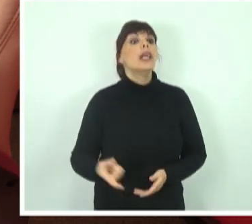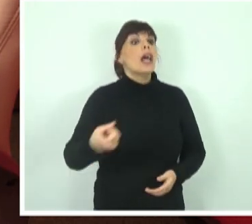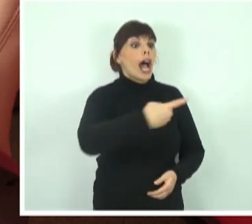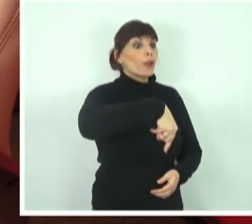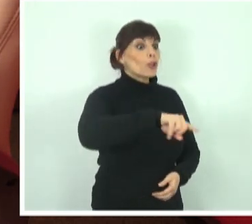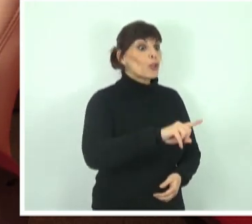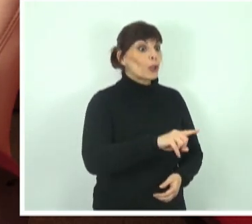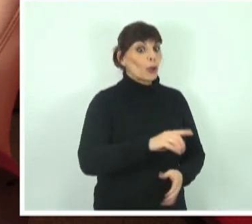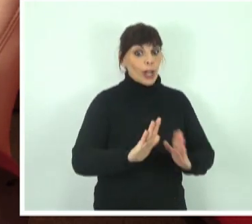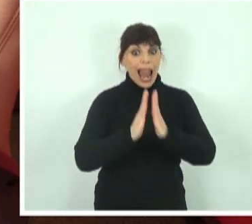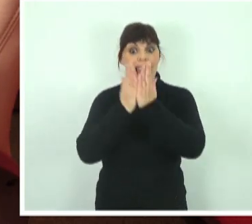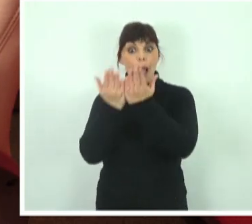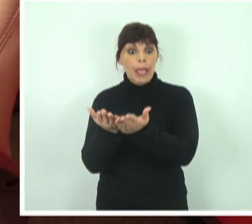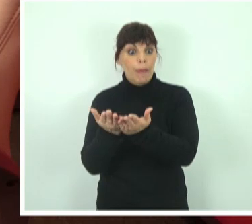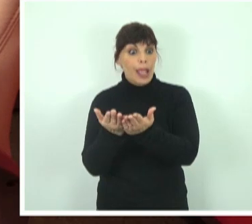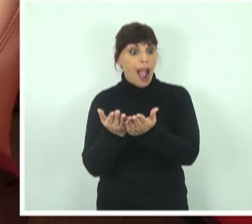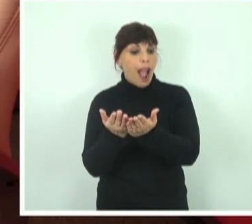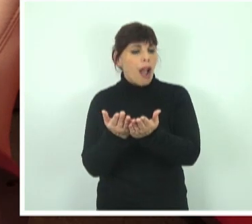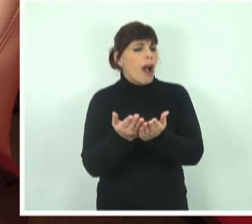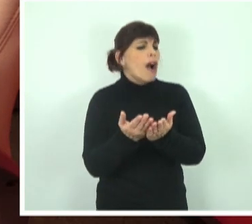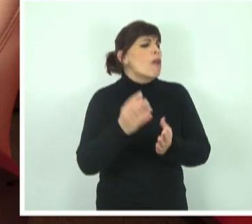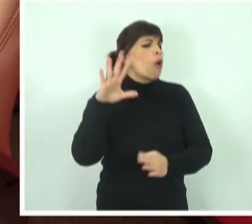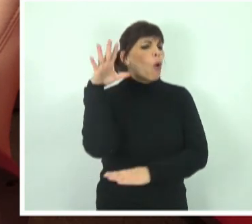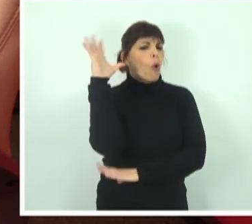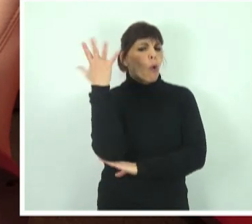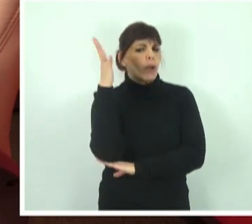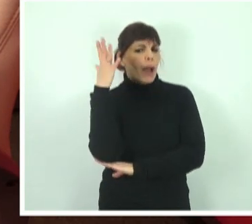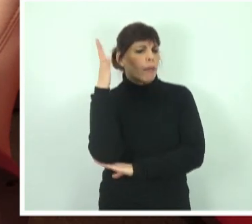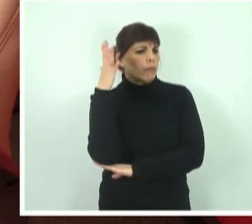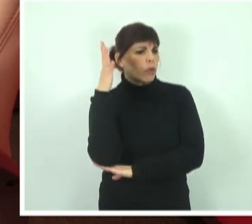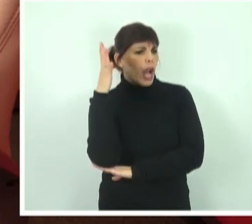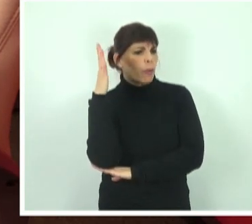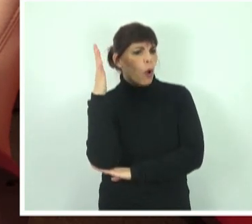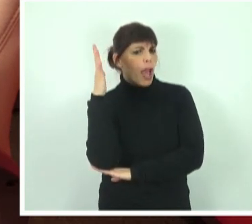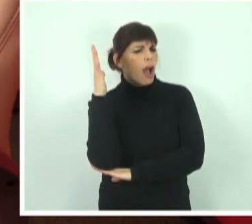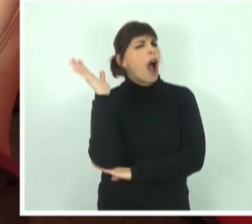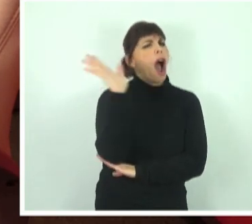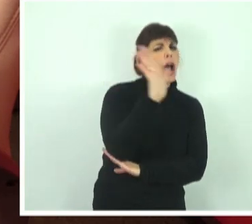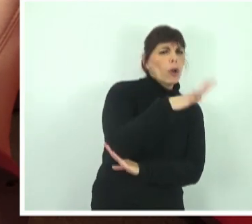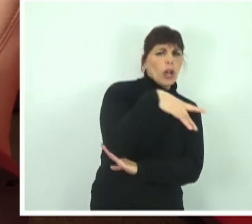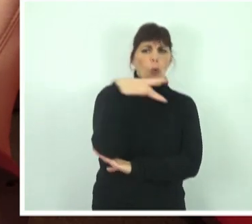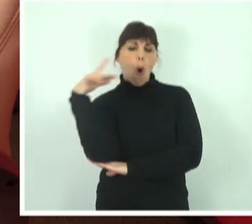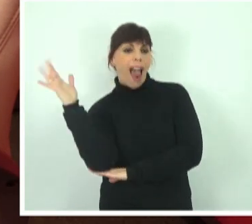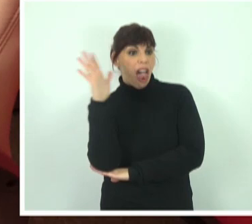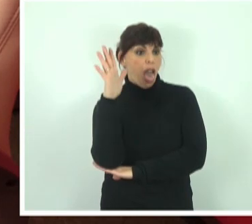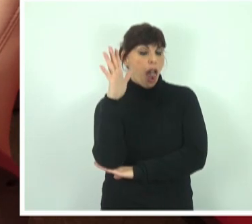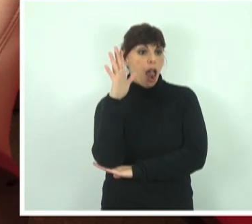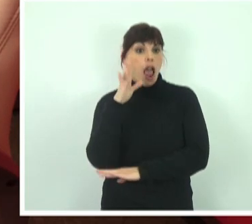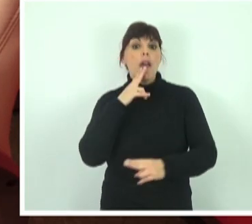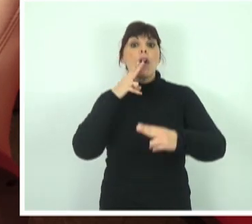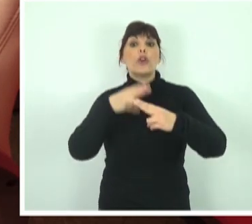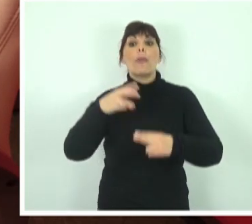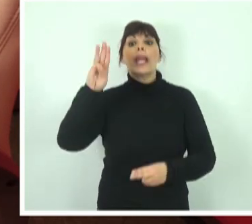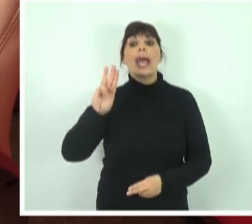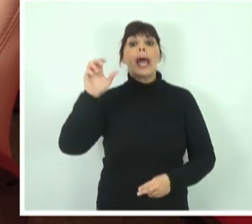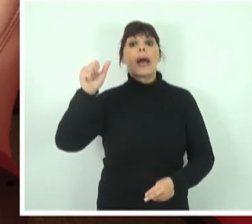yo no sé si tú algún día has visto una tormenta que pasa en el Caribe, en algún sitio, y